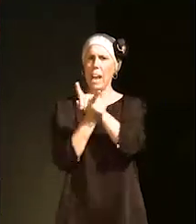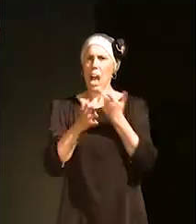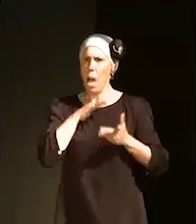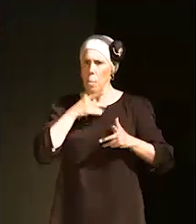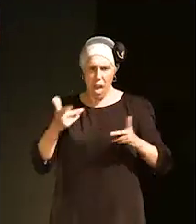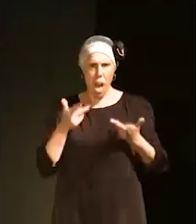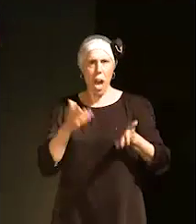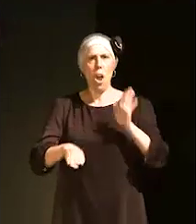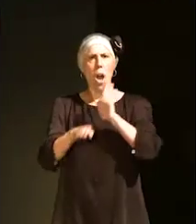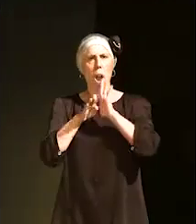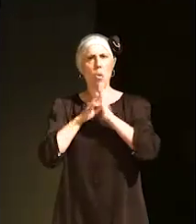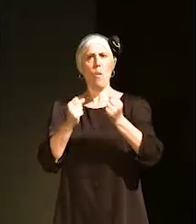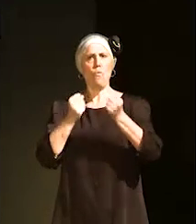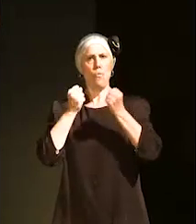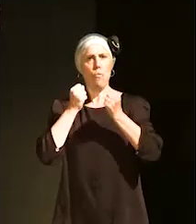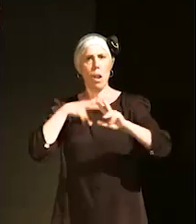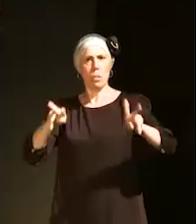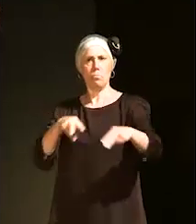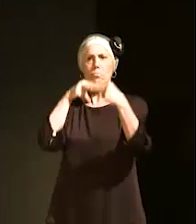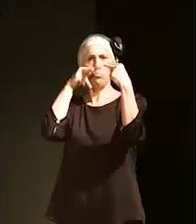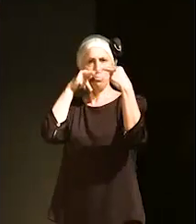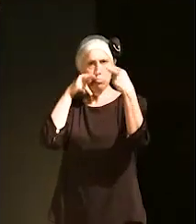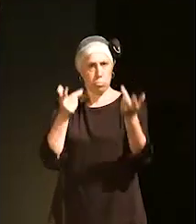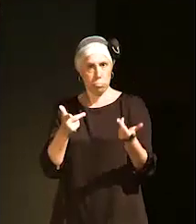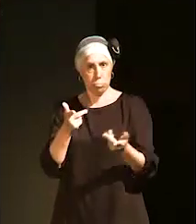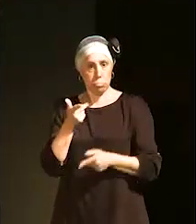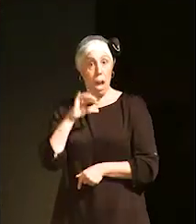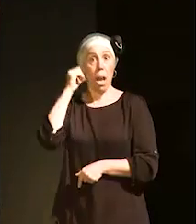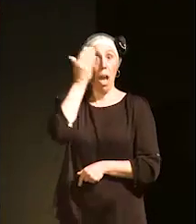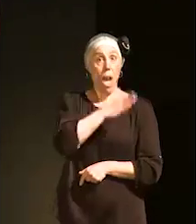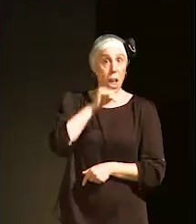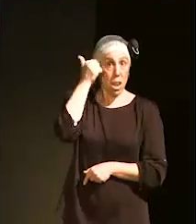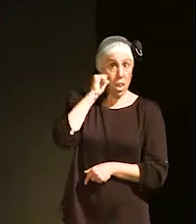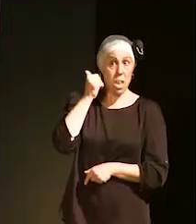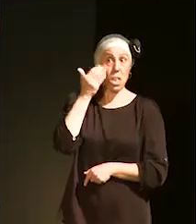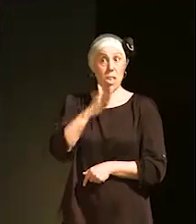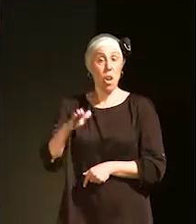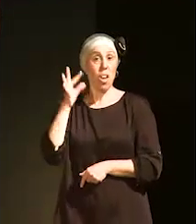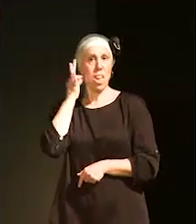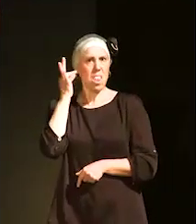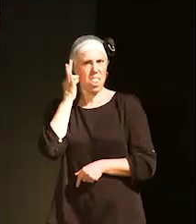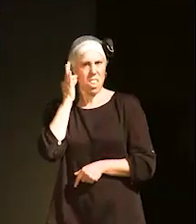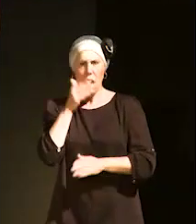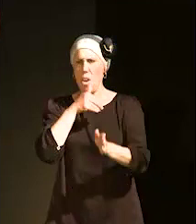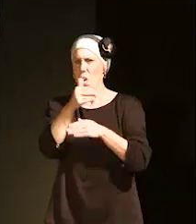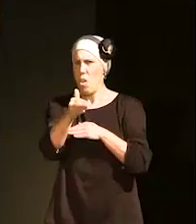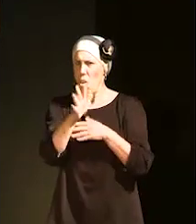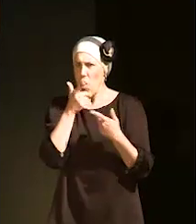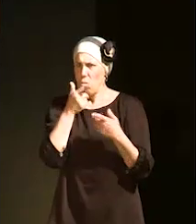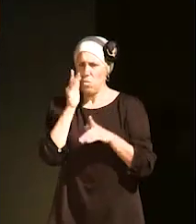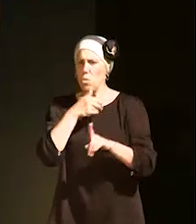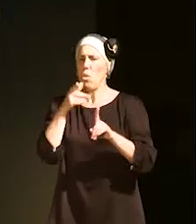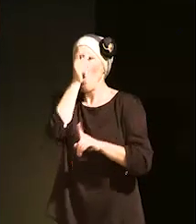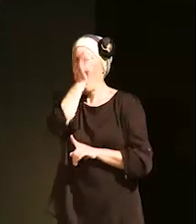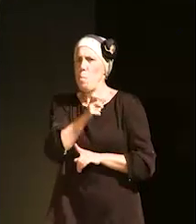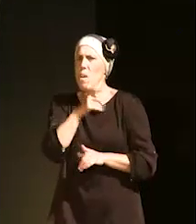directos y que ellos y ellas no van a hacerle daño a nadie esto va a